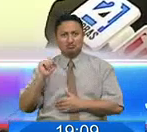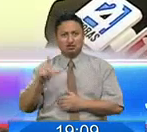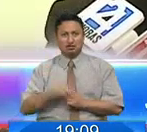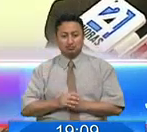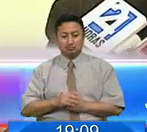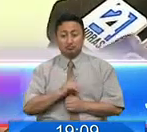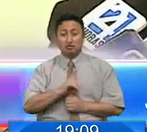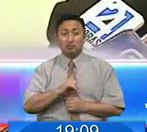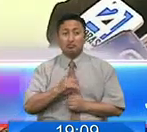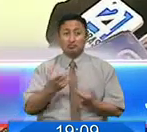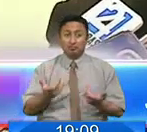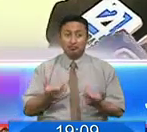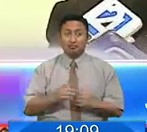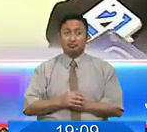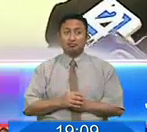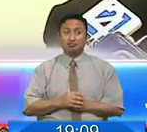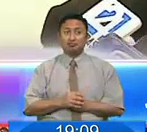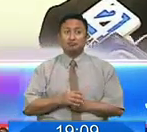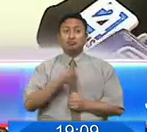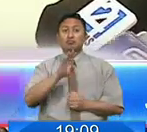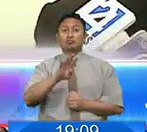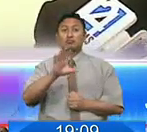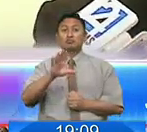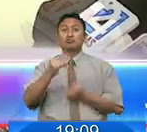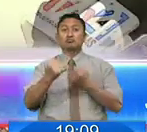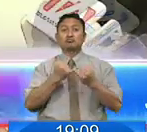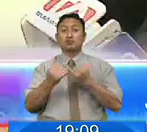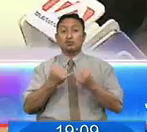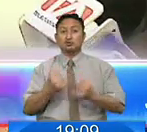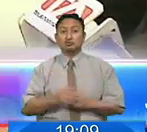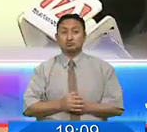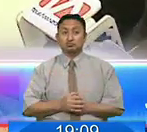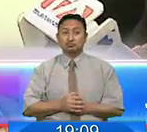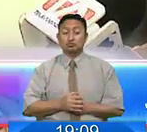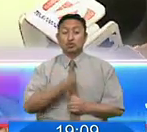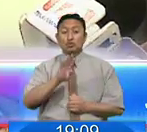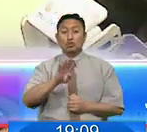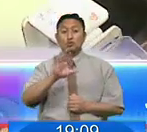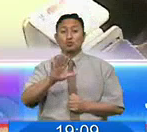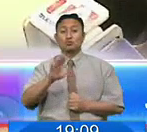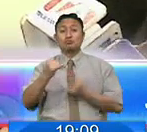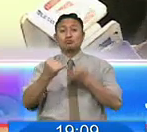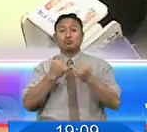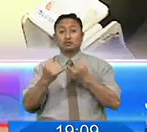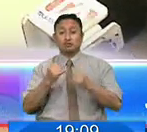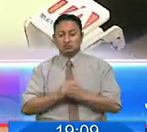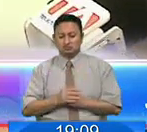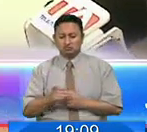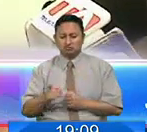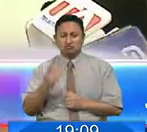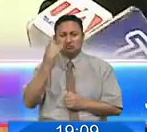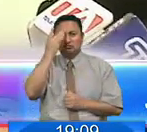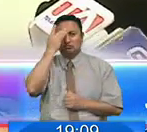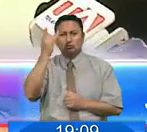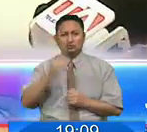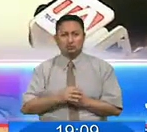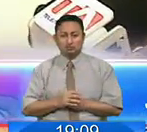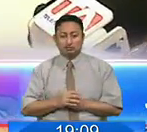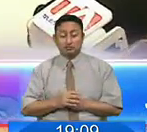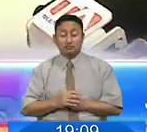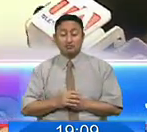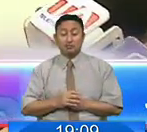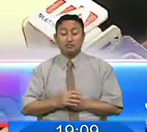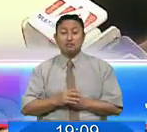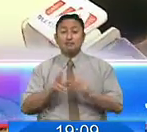una ventanilla eso va a costar 45 centavos a los 45 centavos es solamente a efectos